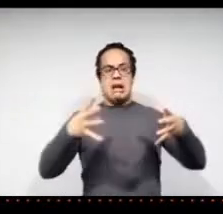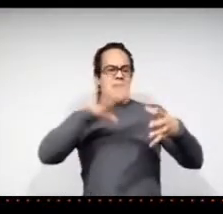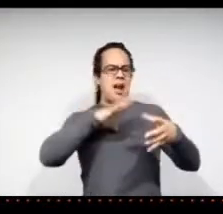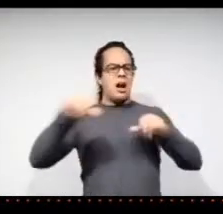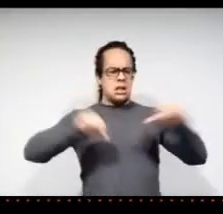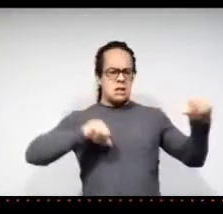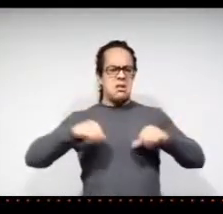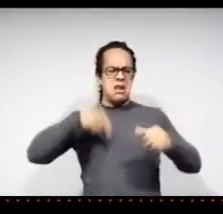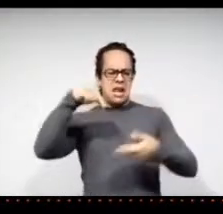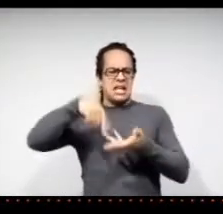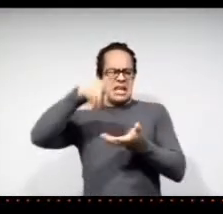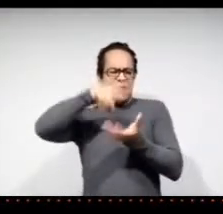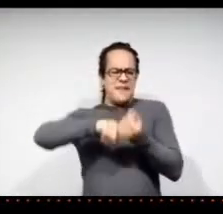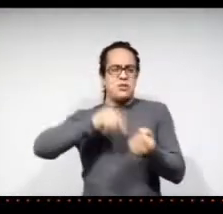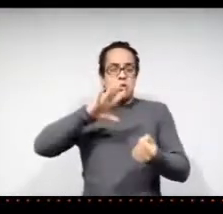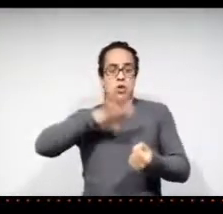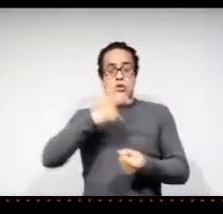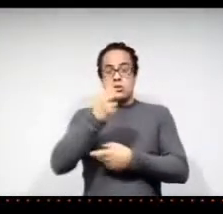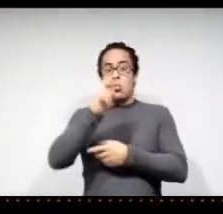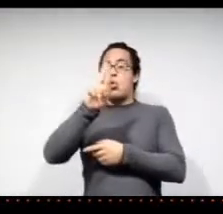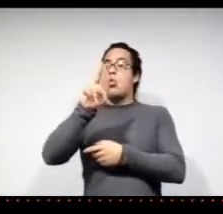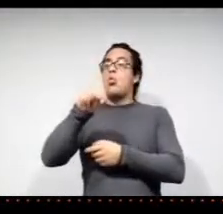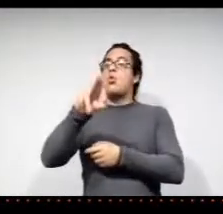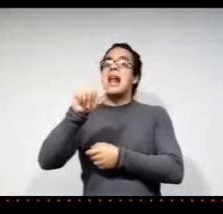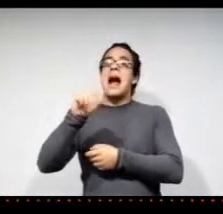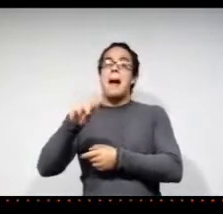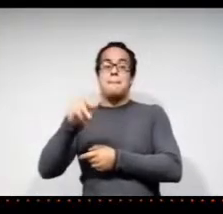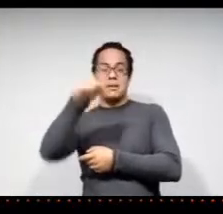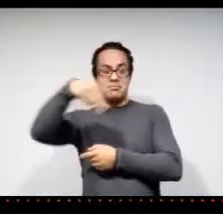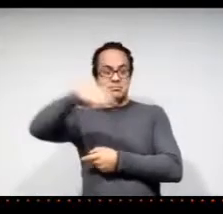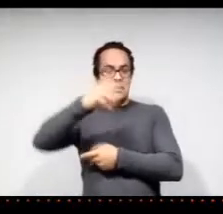cuando digo que ha hecho la UNAM, es que ha hecho toda la